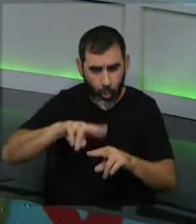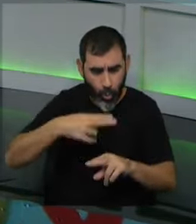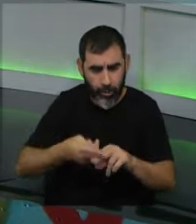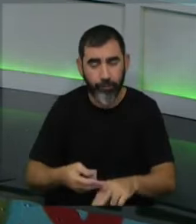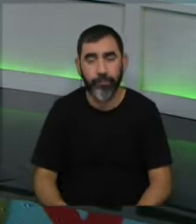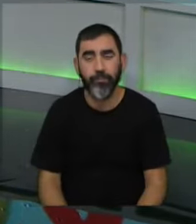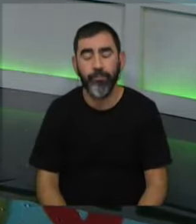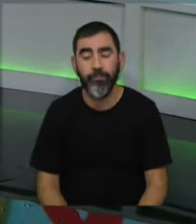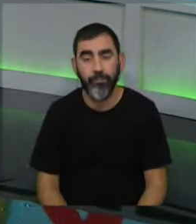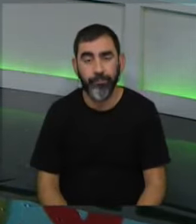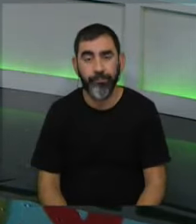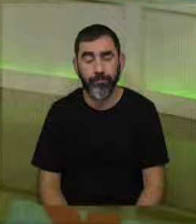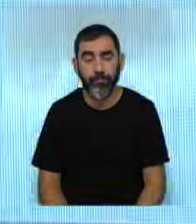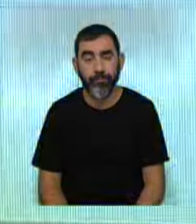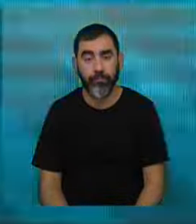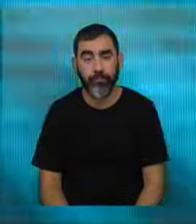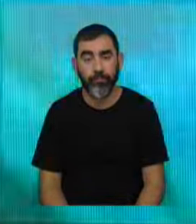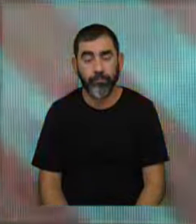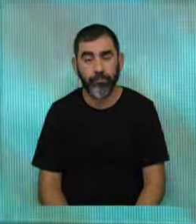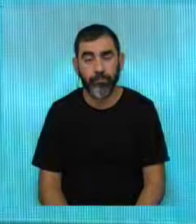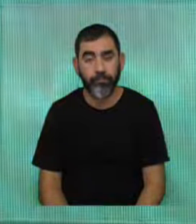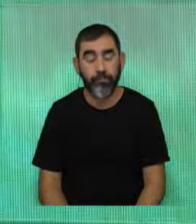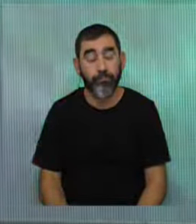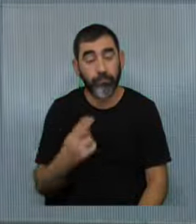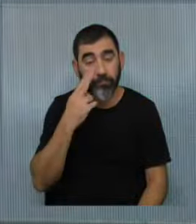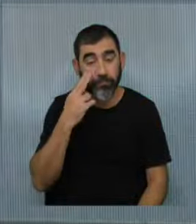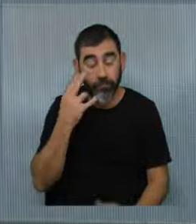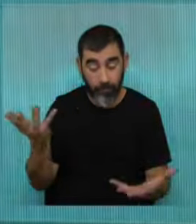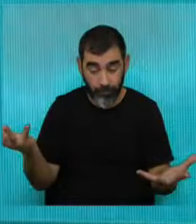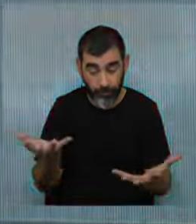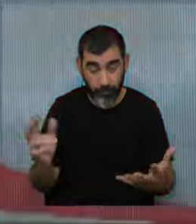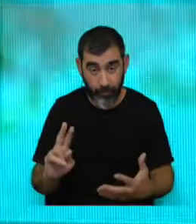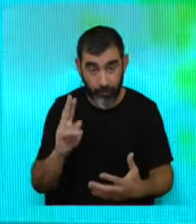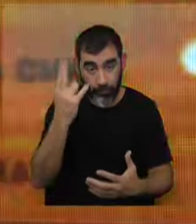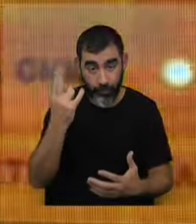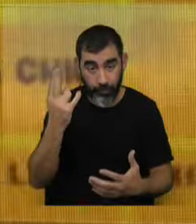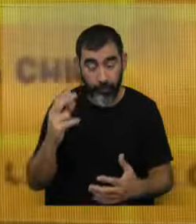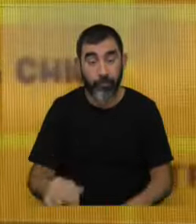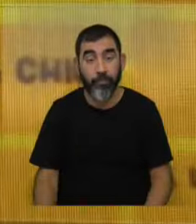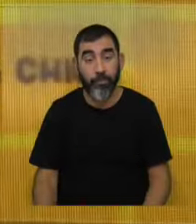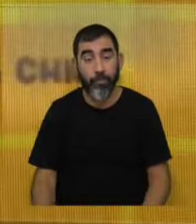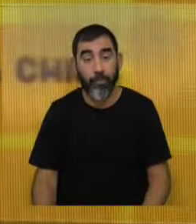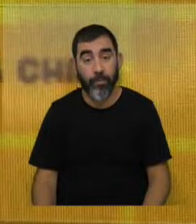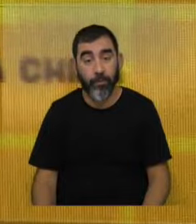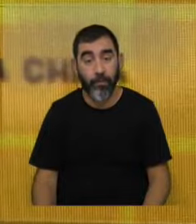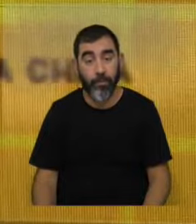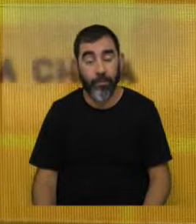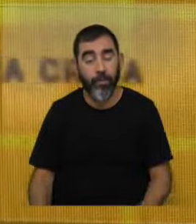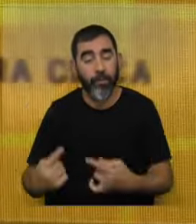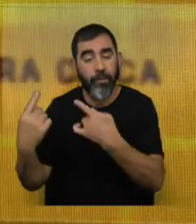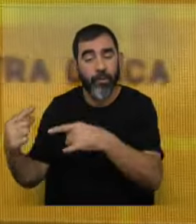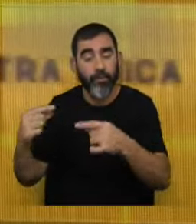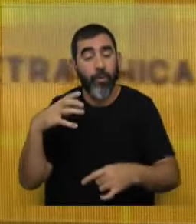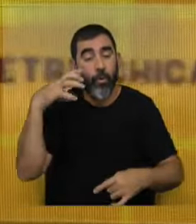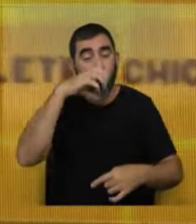dijo Carolina y acá el problema que estamos teniendo es que no es lo mismo ser